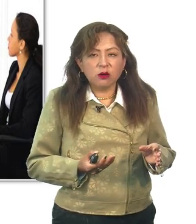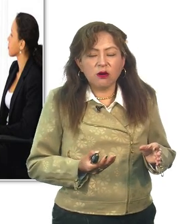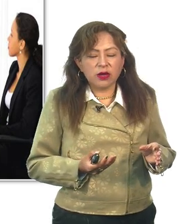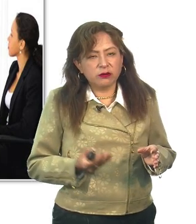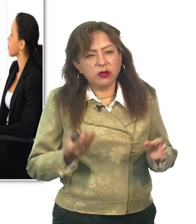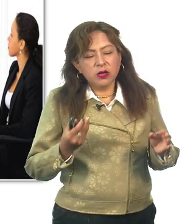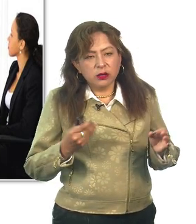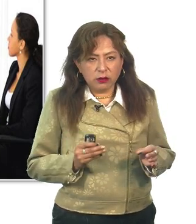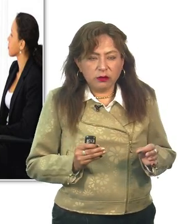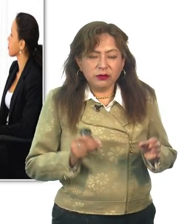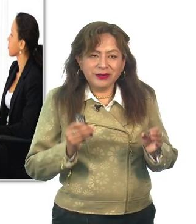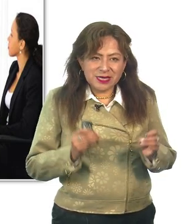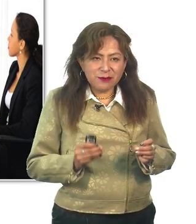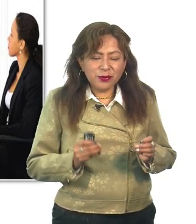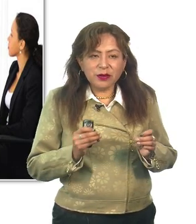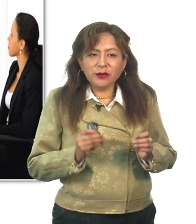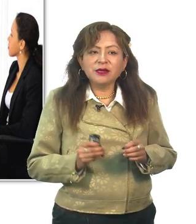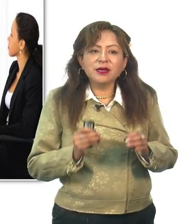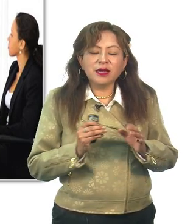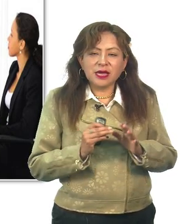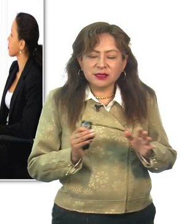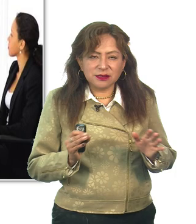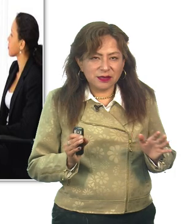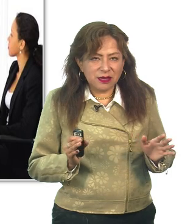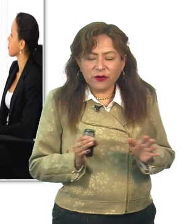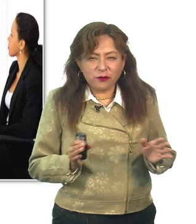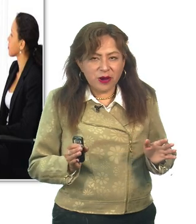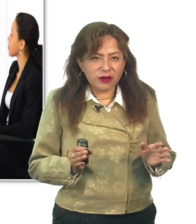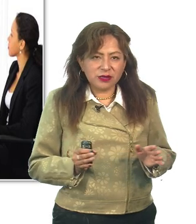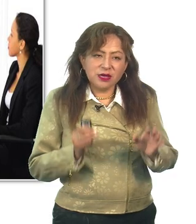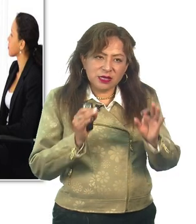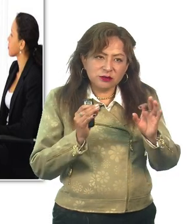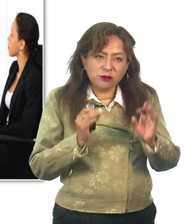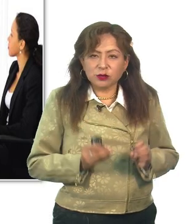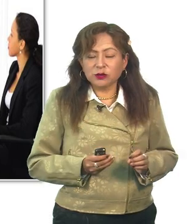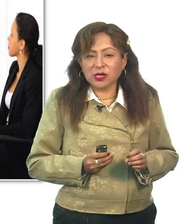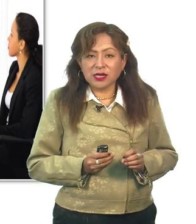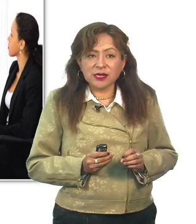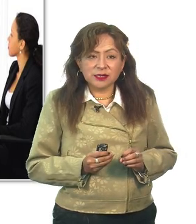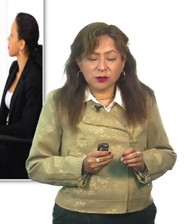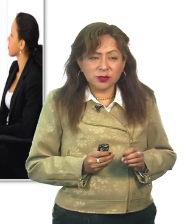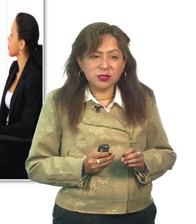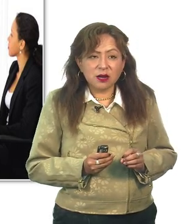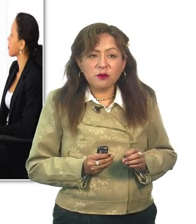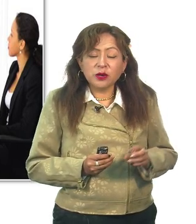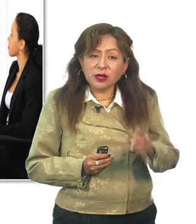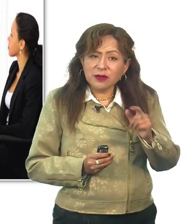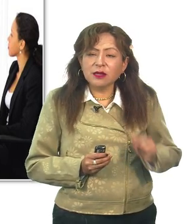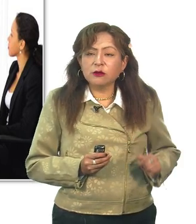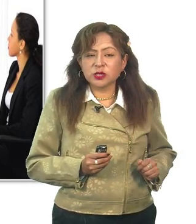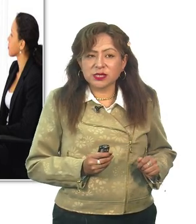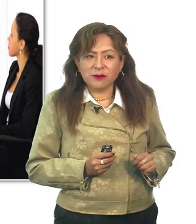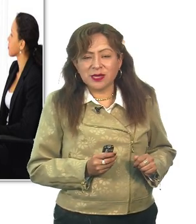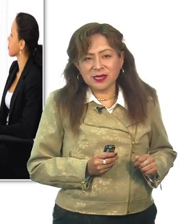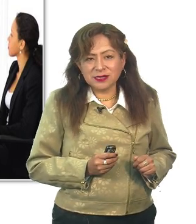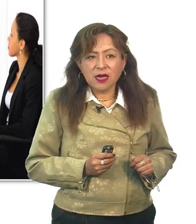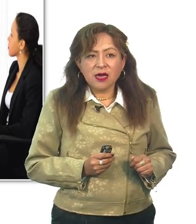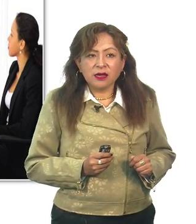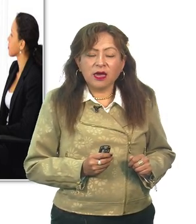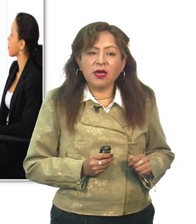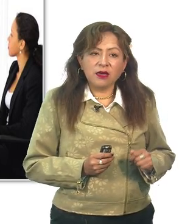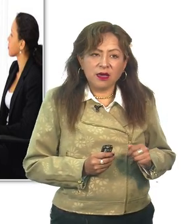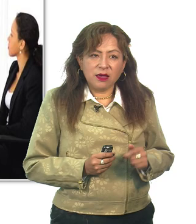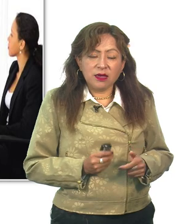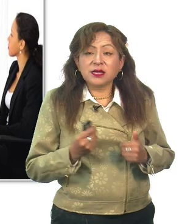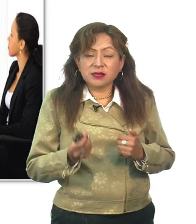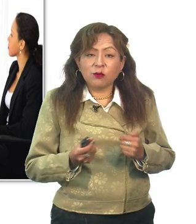de acuerdo. No, simplemente es informarte y eso es lo que tú te tienes que concentrar porque vienen los exámenes